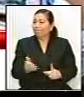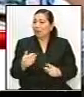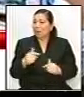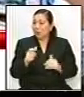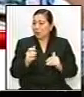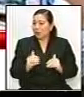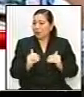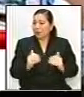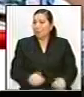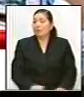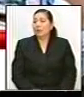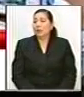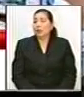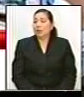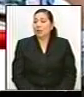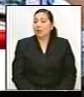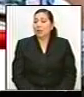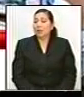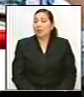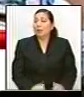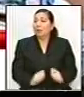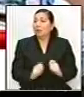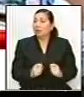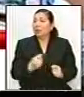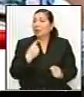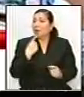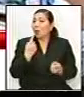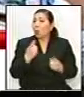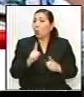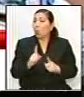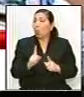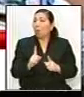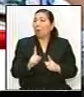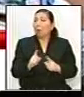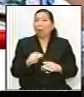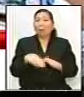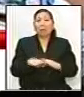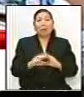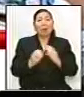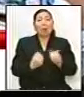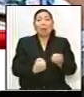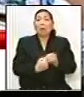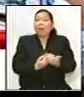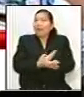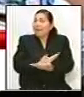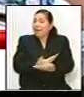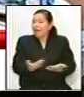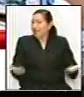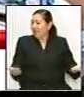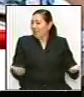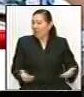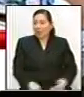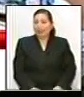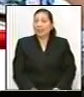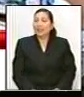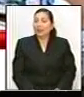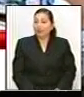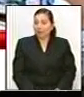mayor. Ofrecen el moro y el oro y a la hora que están en el metro no lo cumplen. Son así.